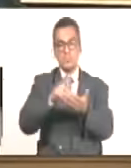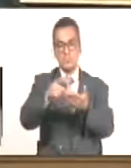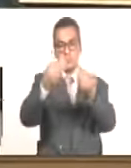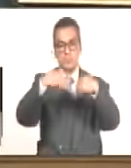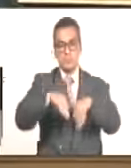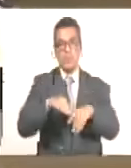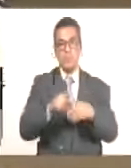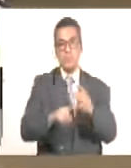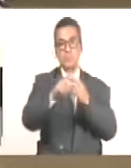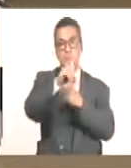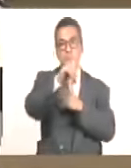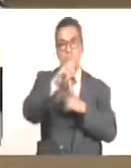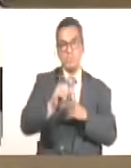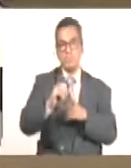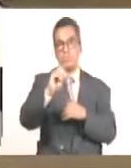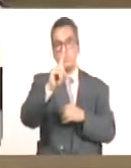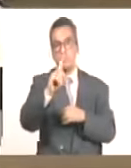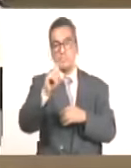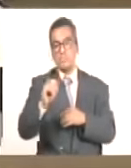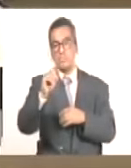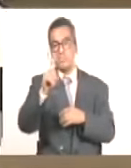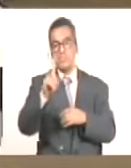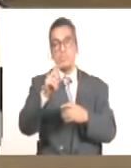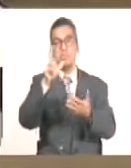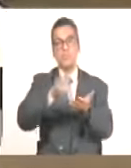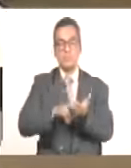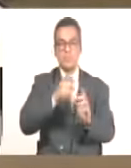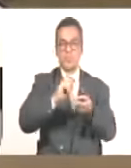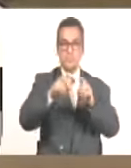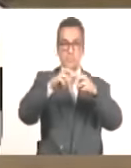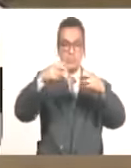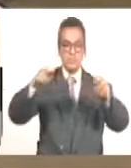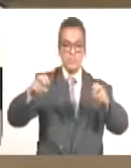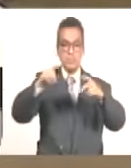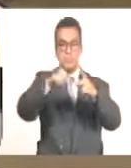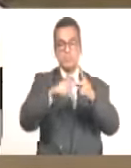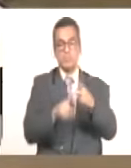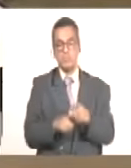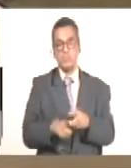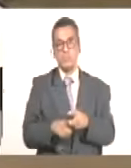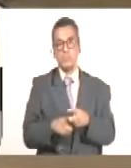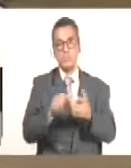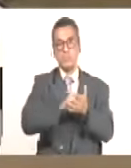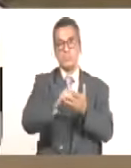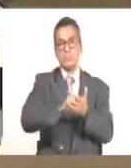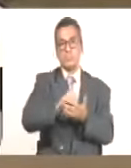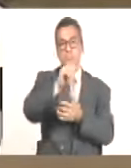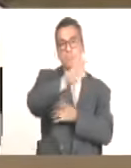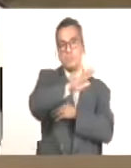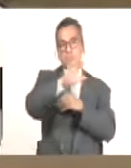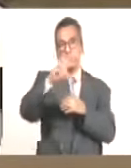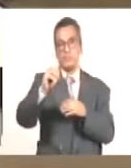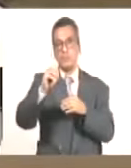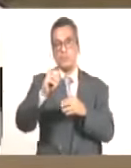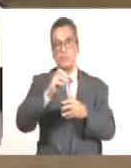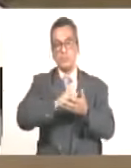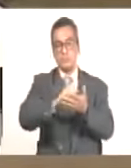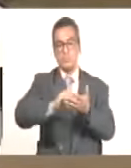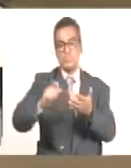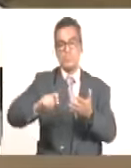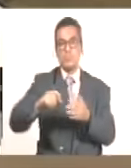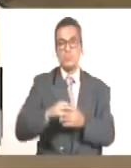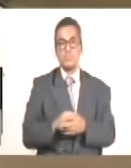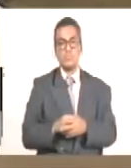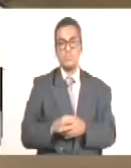Siguiente. Centésimo décimo primero. Se propone aprobar con modificación la denominación del epígrafe del artículo 50, el cual queda redactado en los